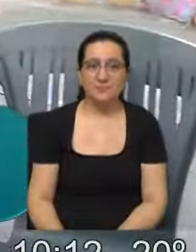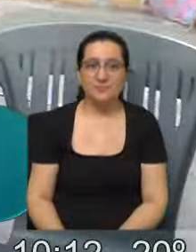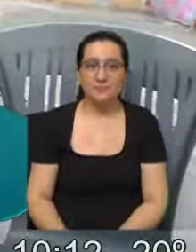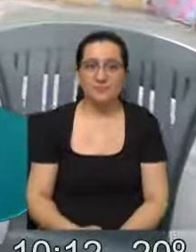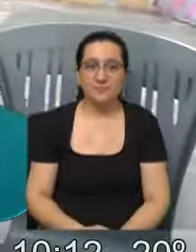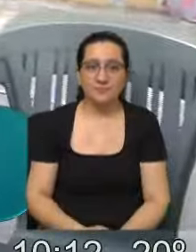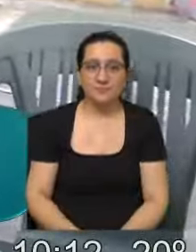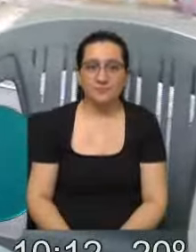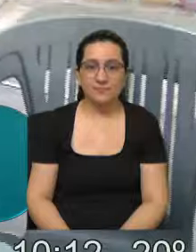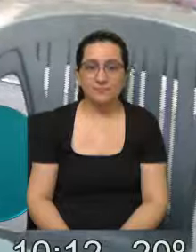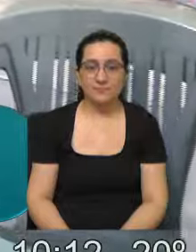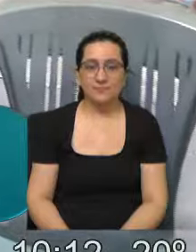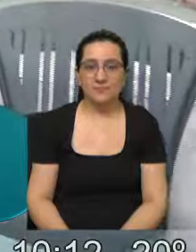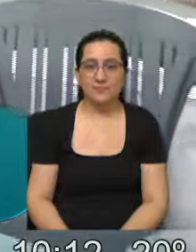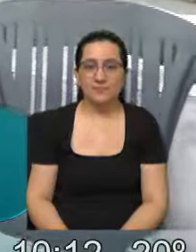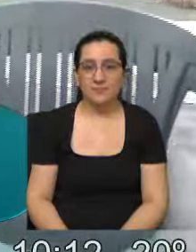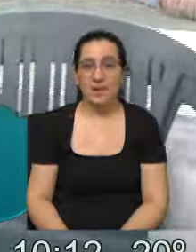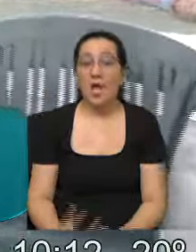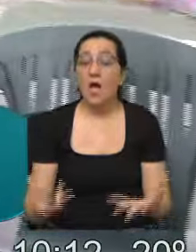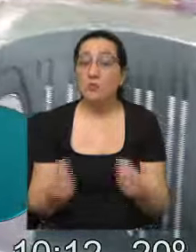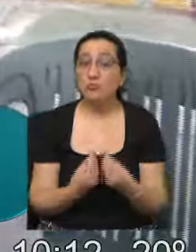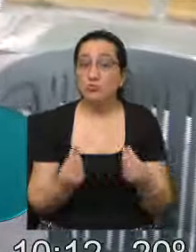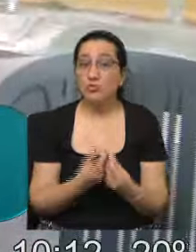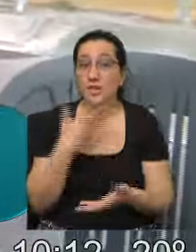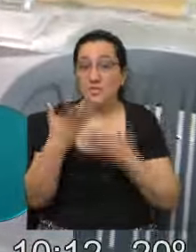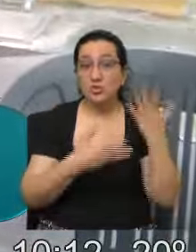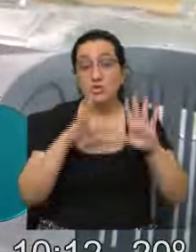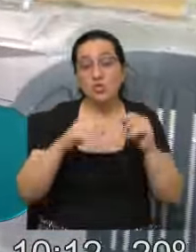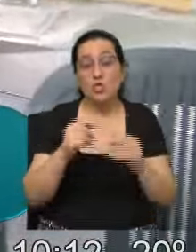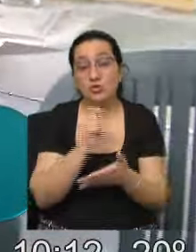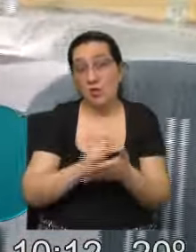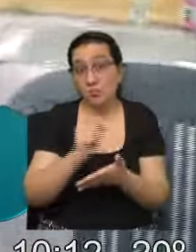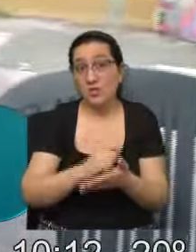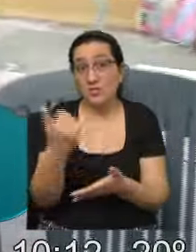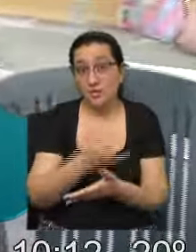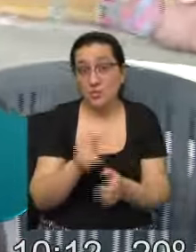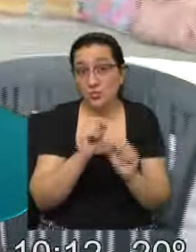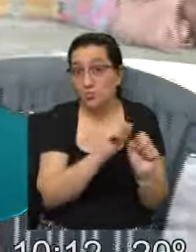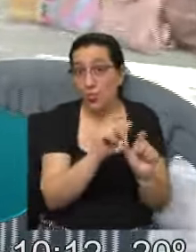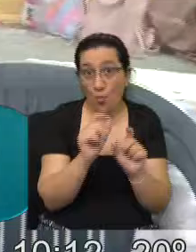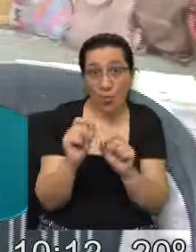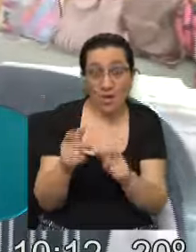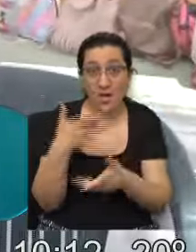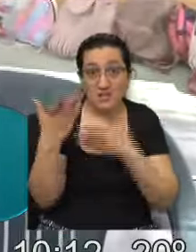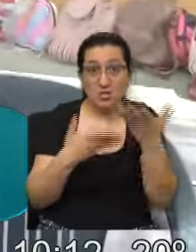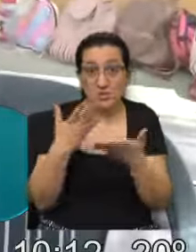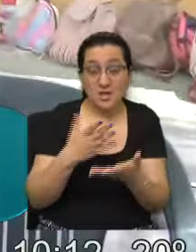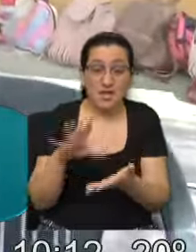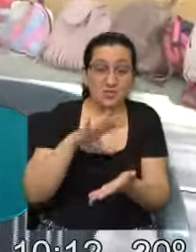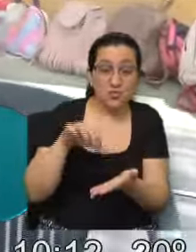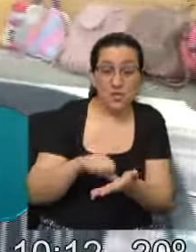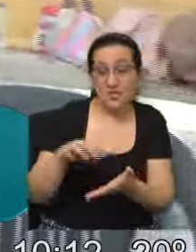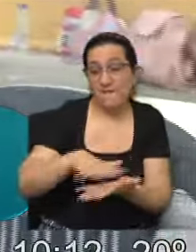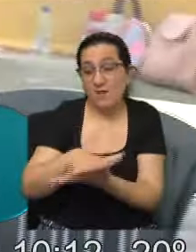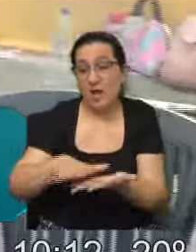canción eso hay muchas canciones todos los autores tienen sus canciones a la ciudad a Montevideo al barrio a la calle